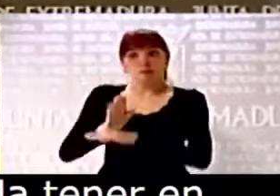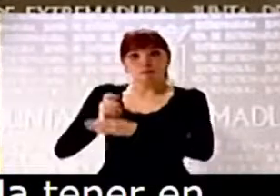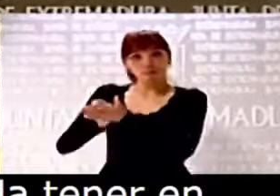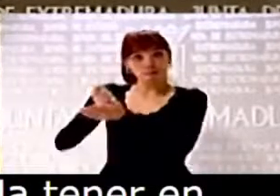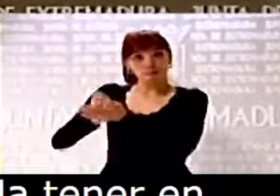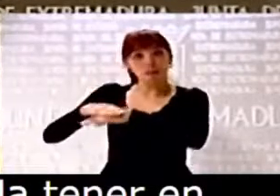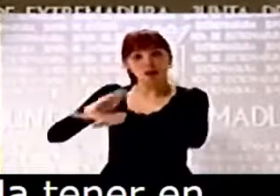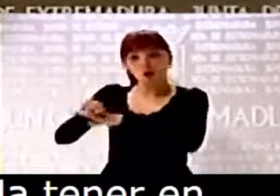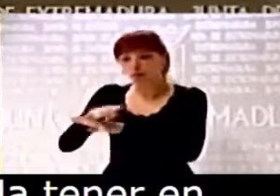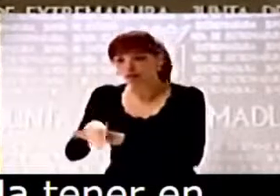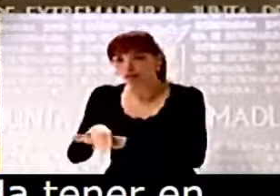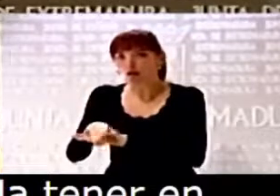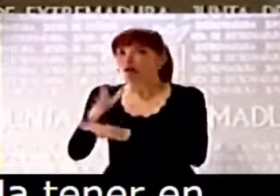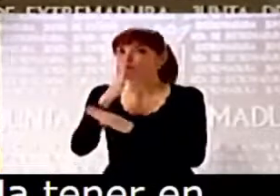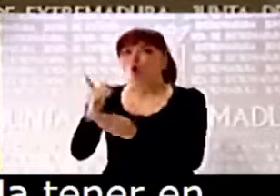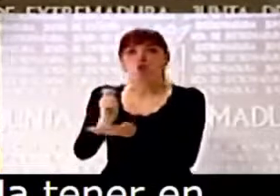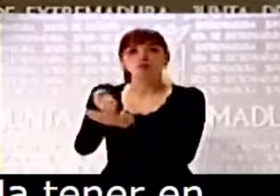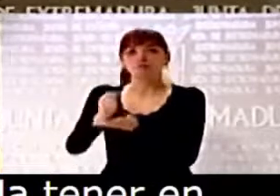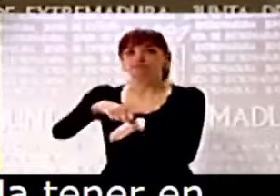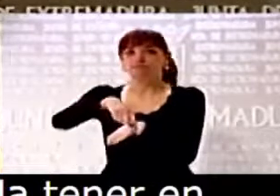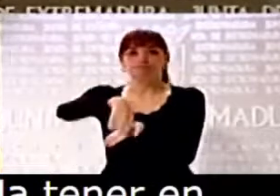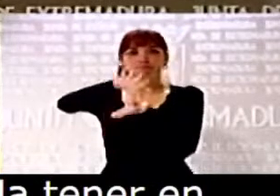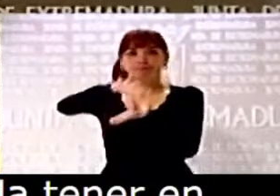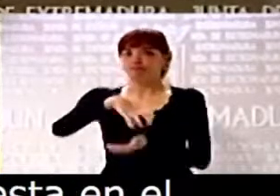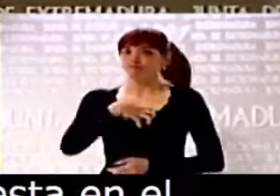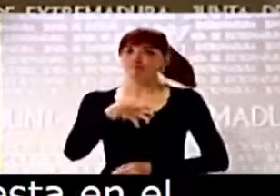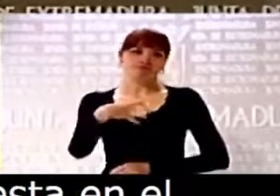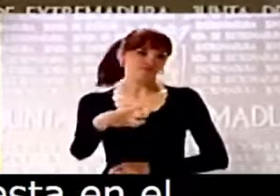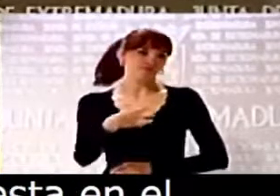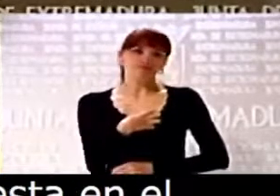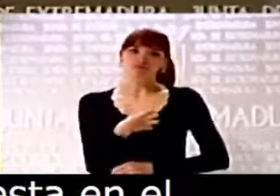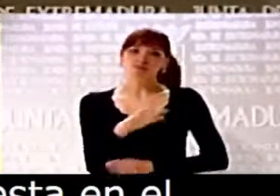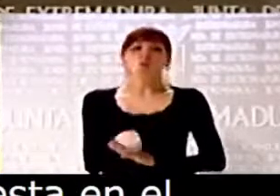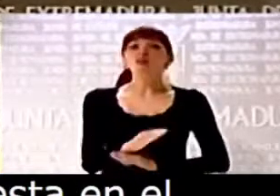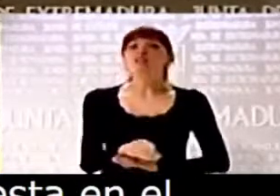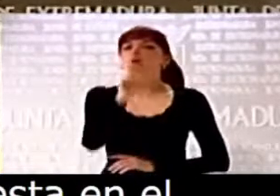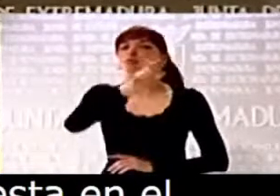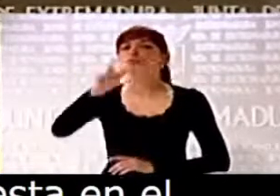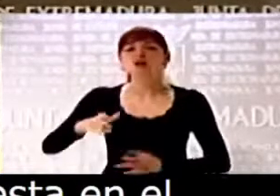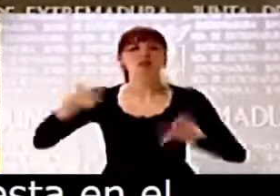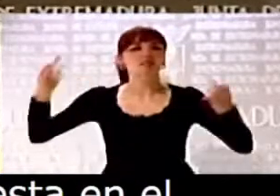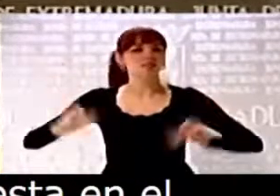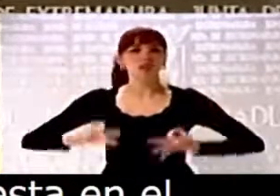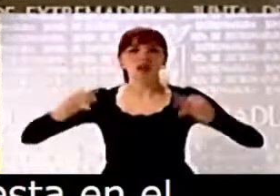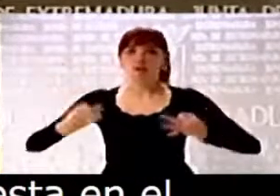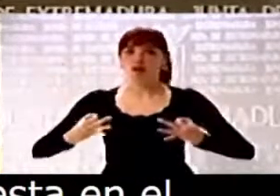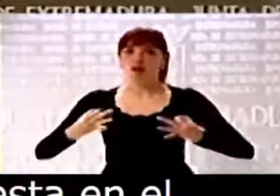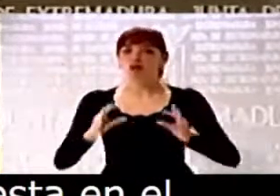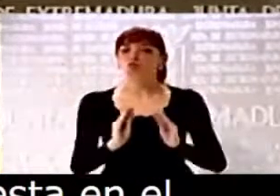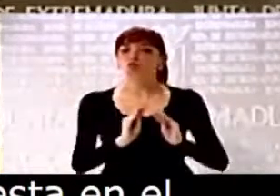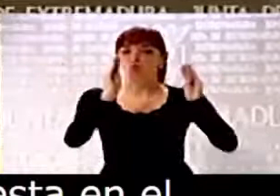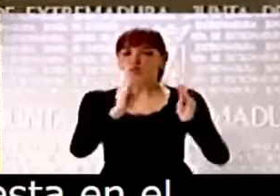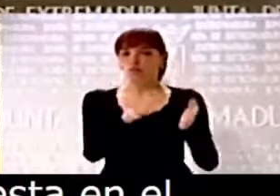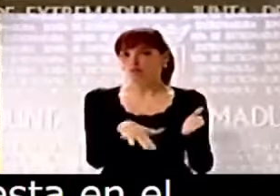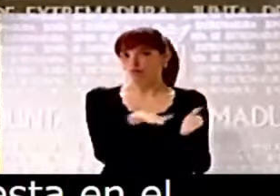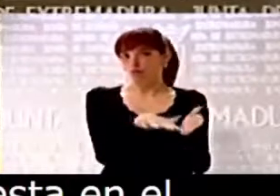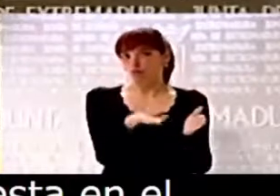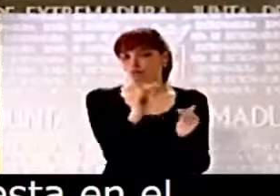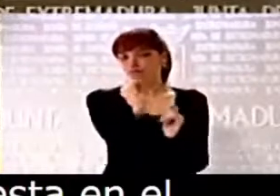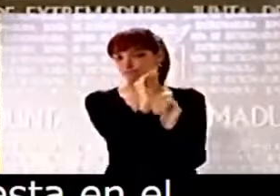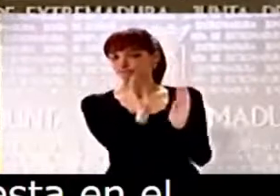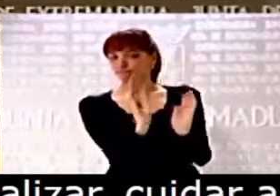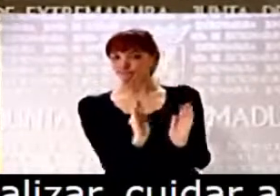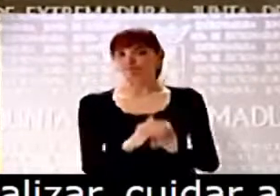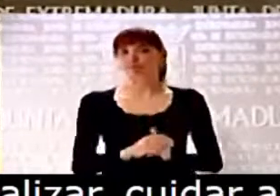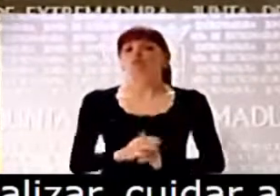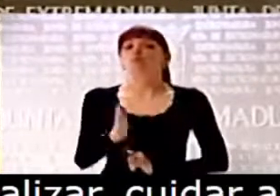cuidados no se pueden deslocalizar. Cuidar a las personas tiene que hacerse necesariamente allí donde están las personas. Es